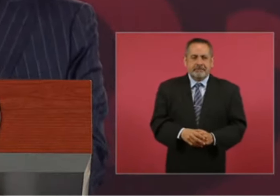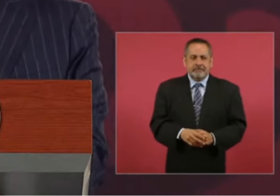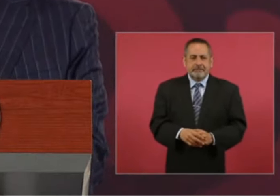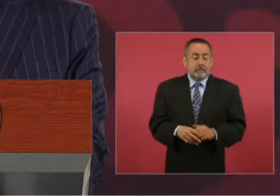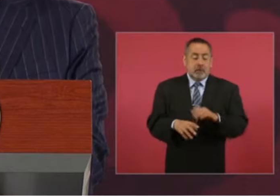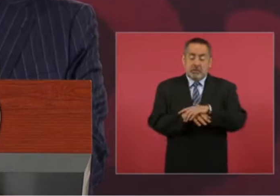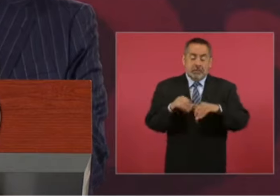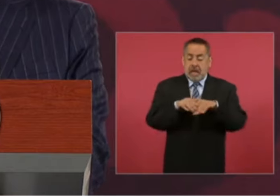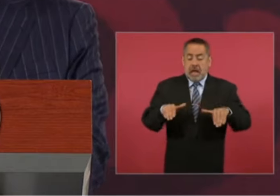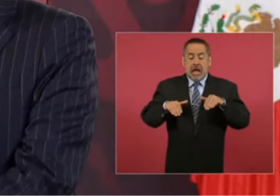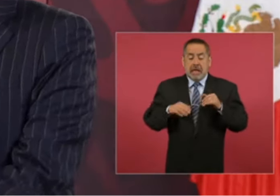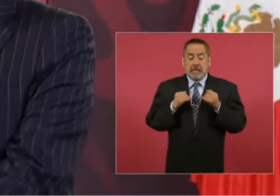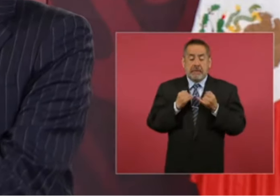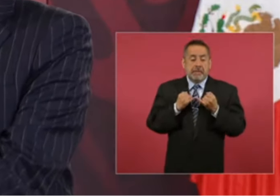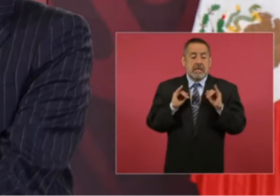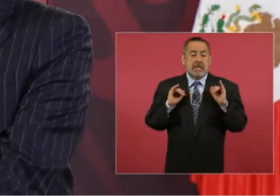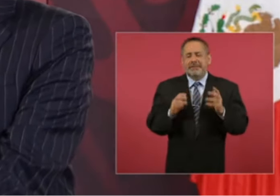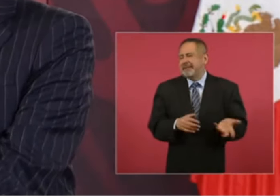independiente,